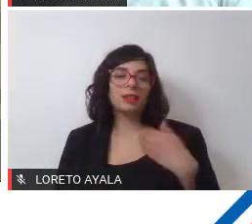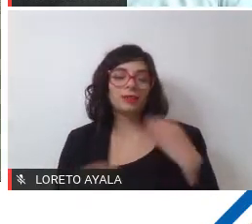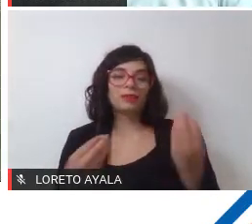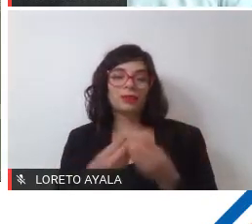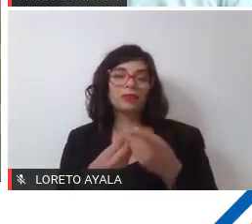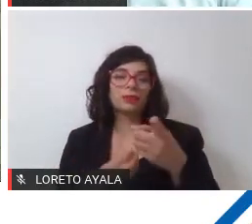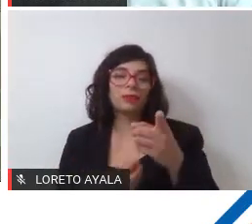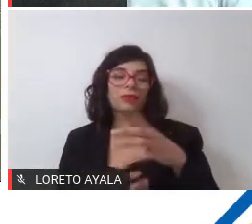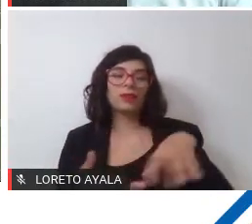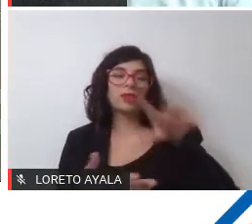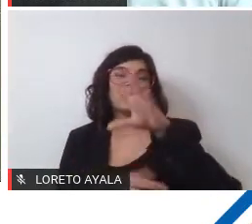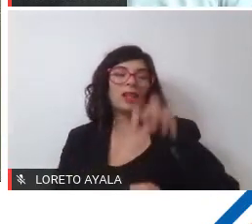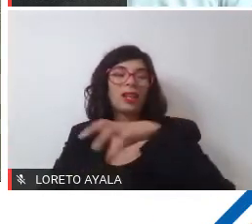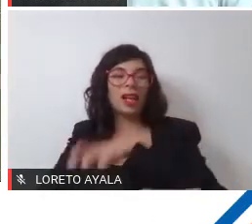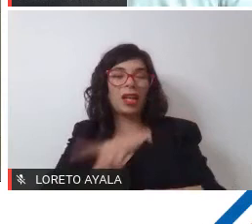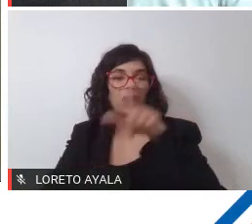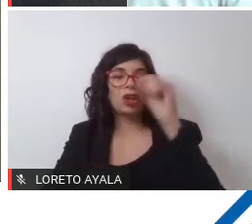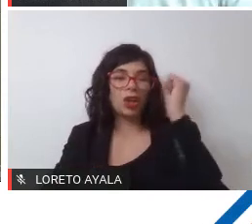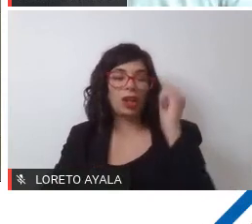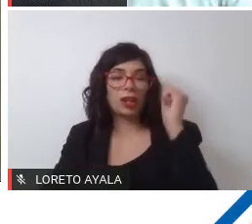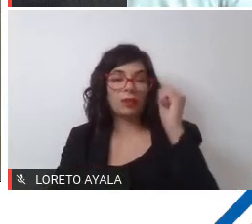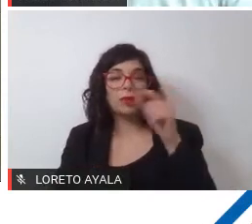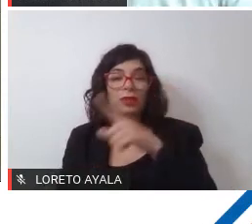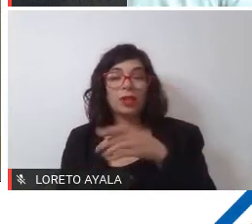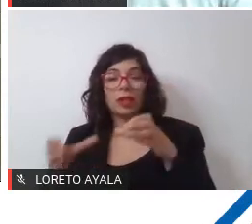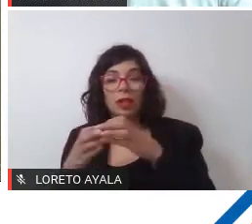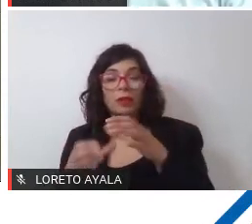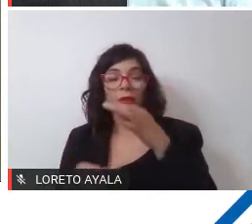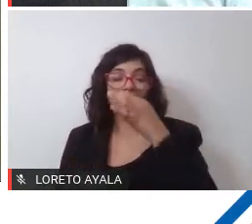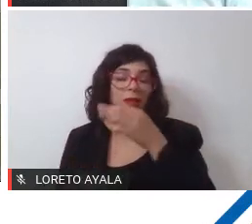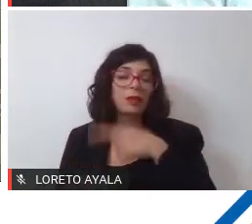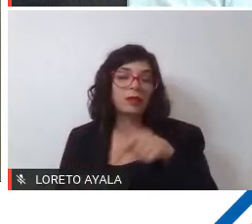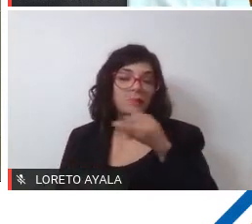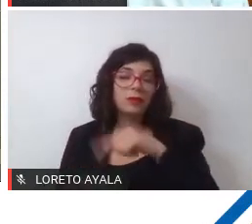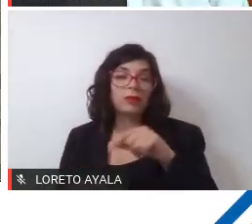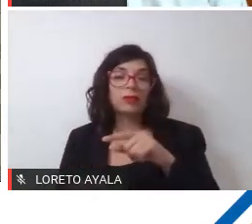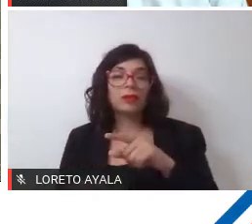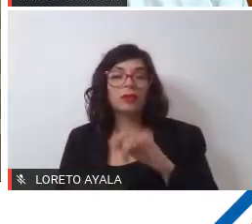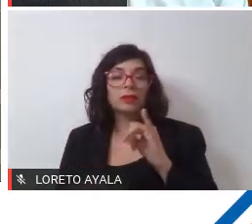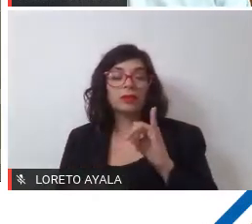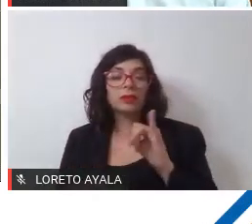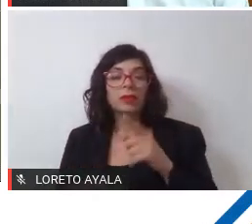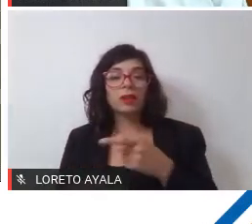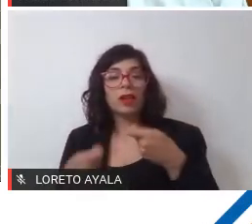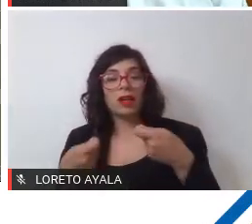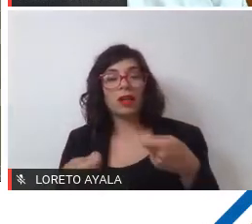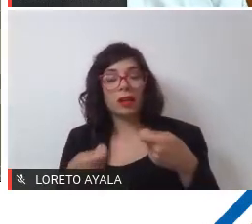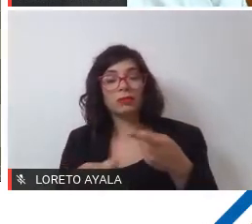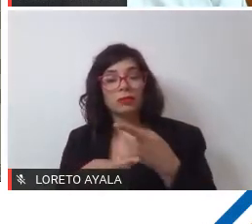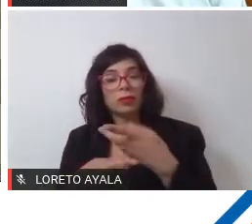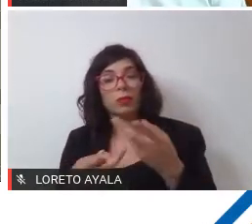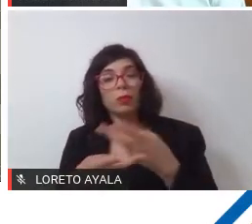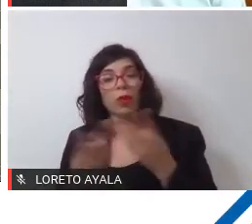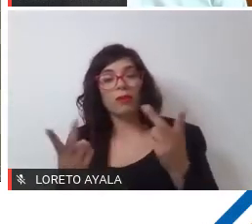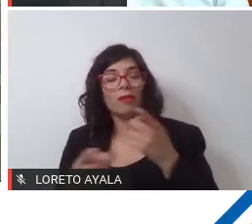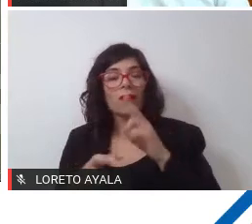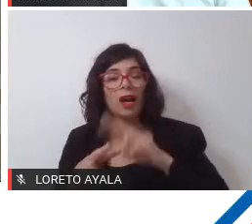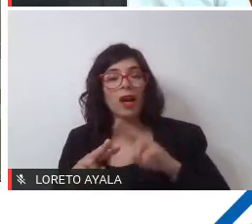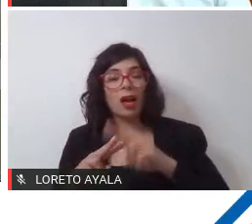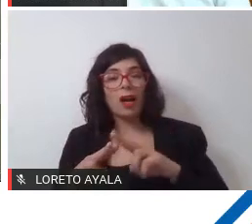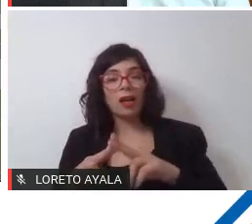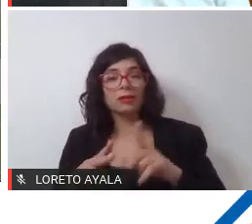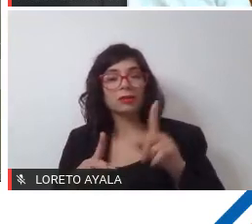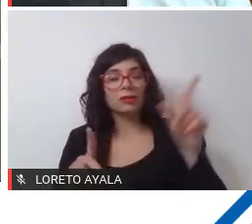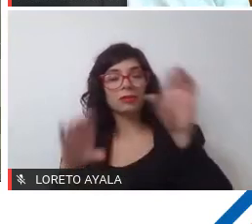Coquimbo, el equipo determinó que una de las inversiones que se va a hacer en gasto público es la creación de una plataforma web de la